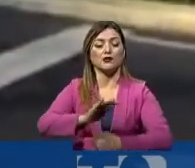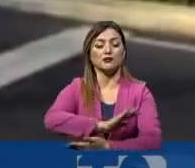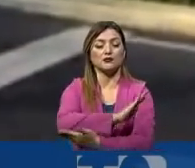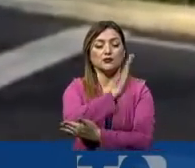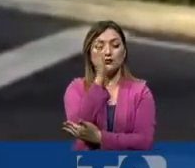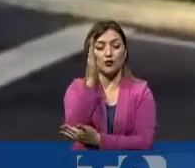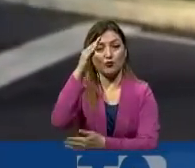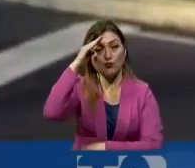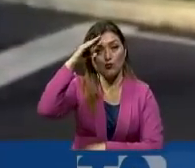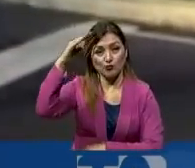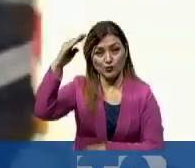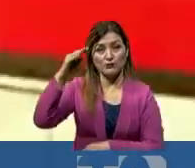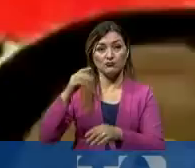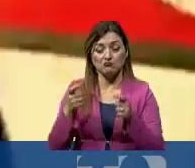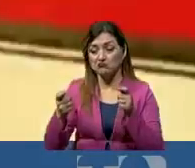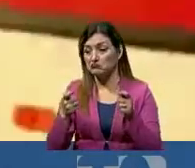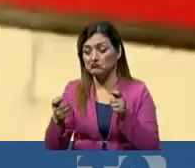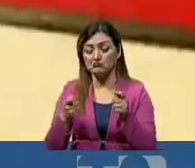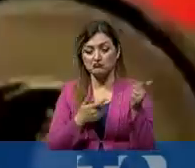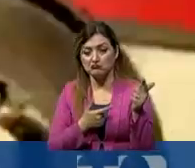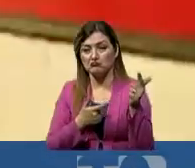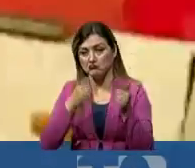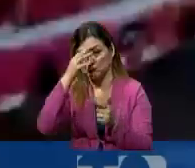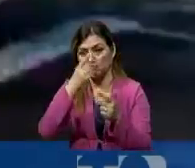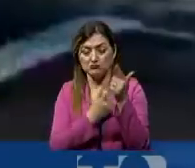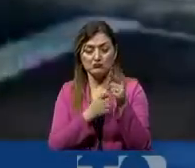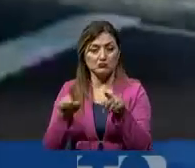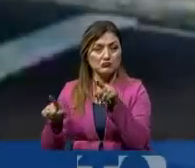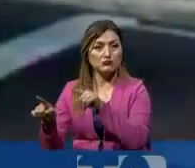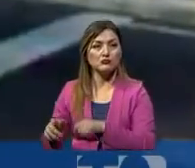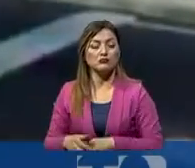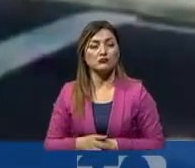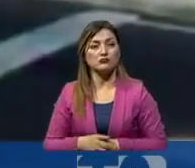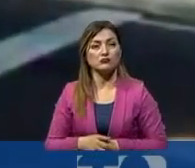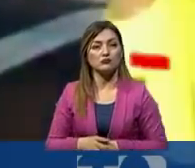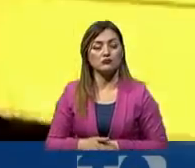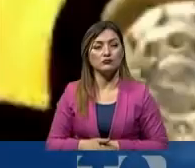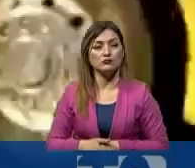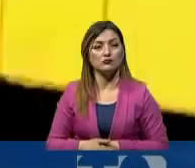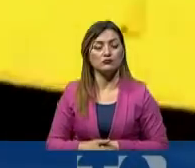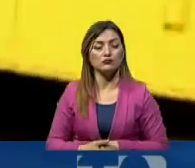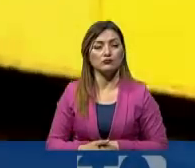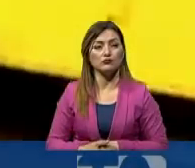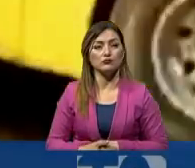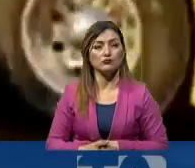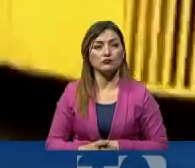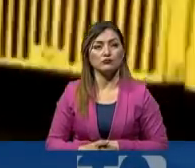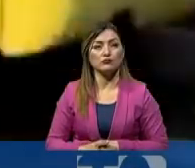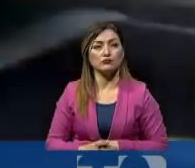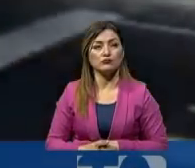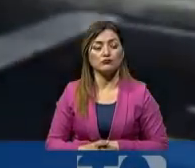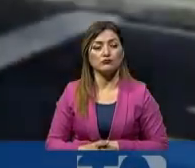hace algunas de las acciones que suelen cumplir los militares. Sin embargo, este es calificado, Costa como un